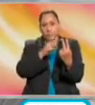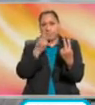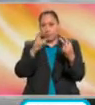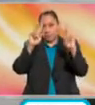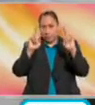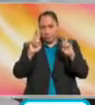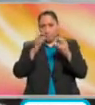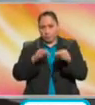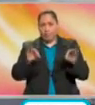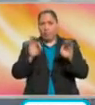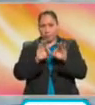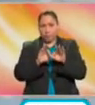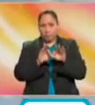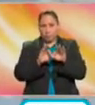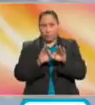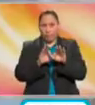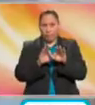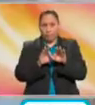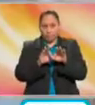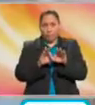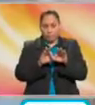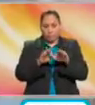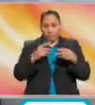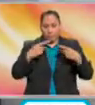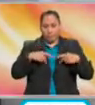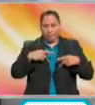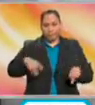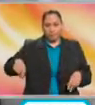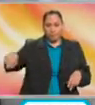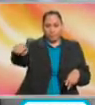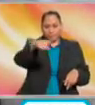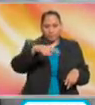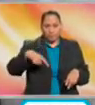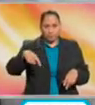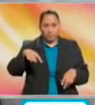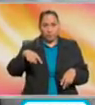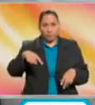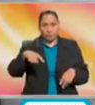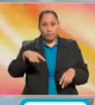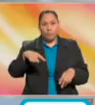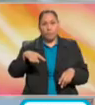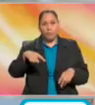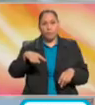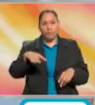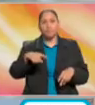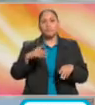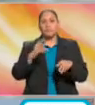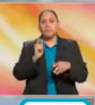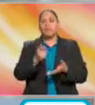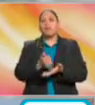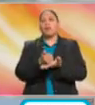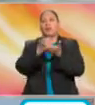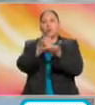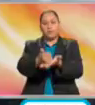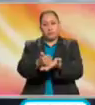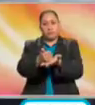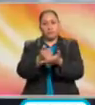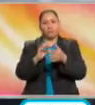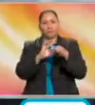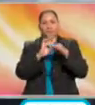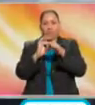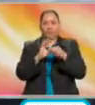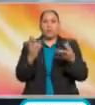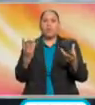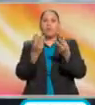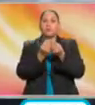que hay que tomar en cuenta, que es una comunidad de vida con ayuda, respeto y solidaridad, permanencia.